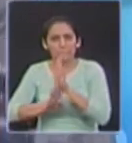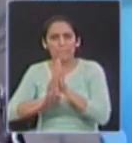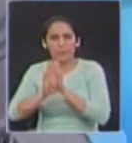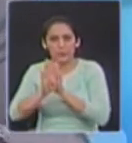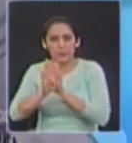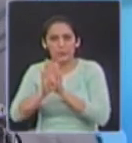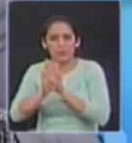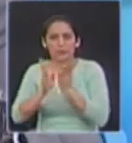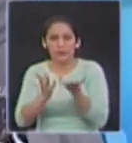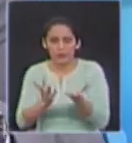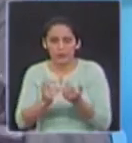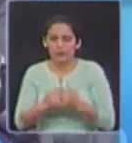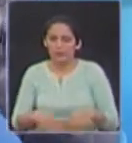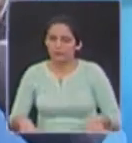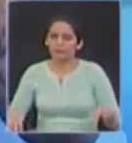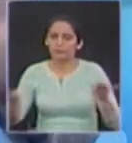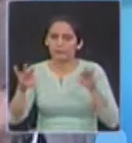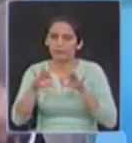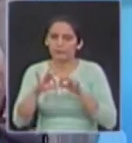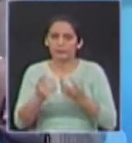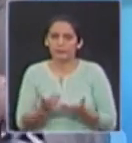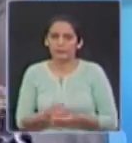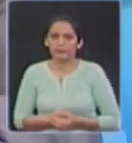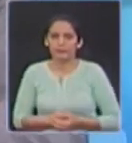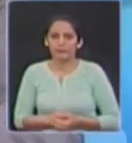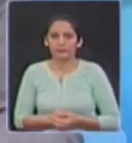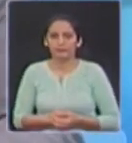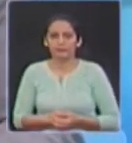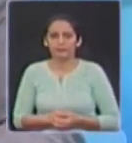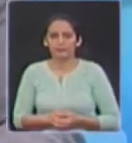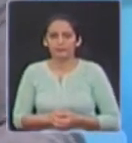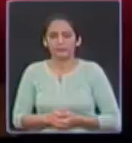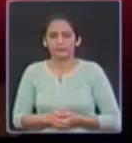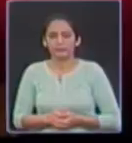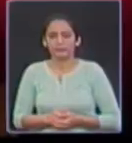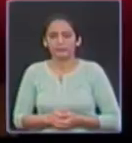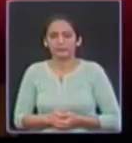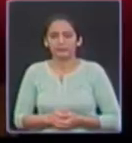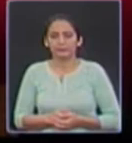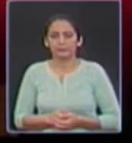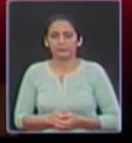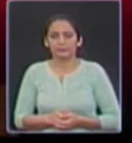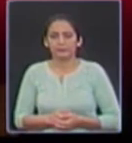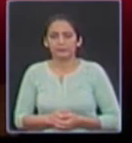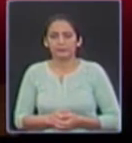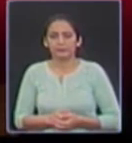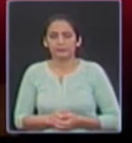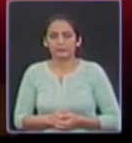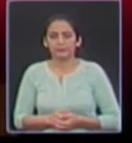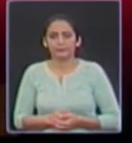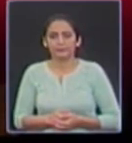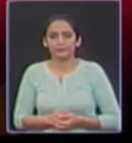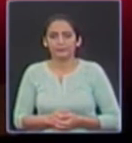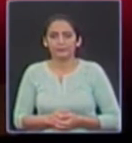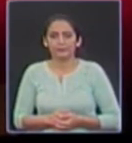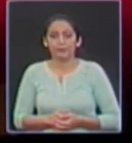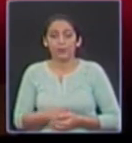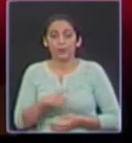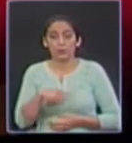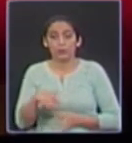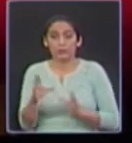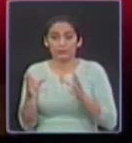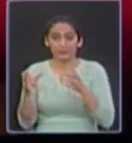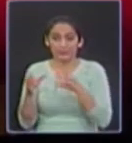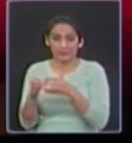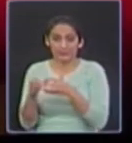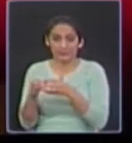los mandantes los que debemos ordenar a los mandatarios lo que deben hacer. Economista Robalino, ¿ustedes han tenido como gremio, como Cámara de Industrias,